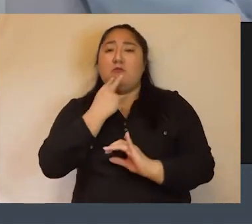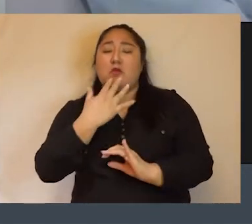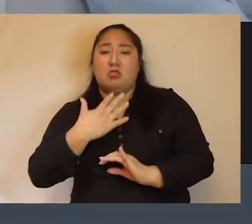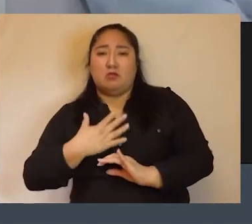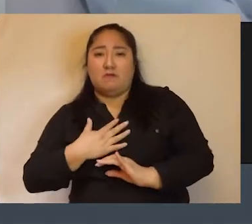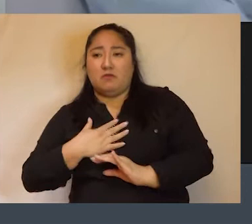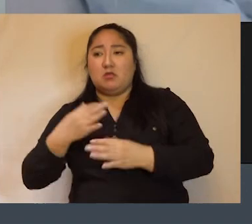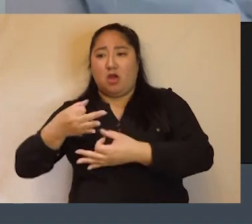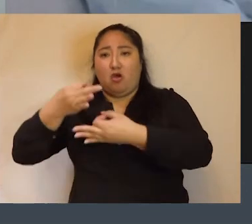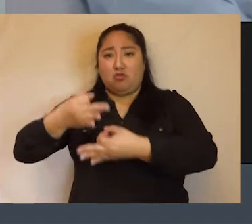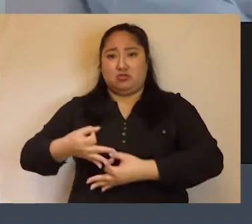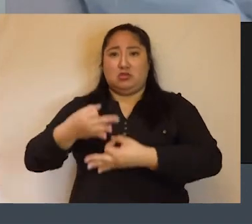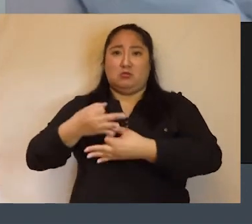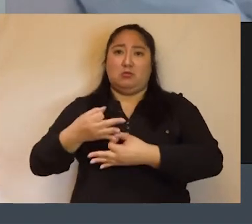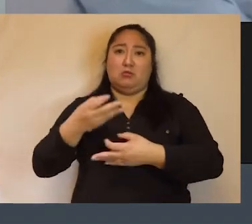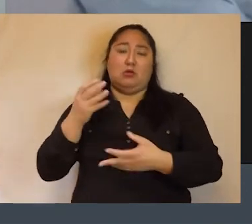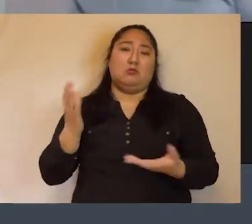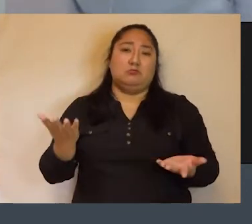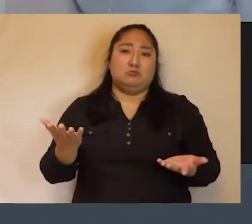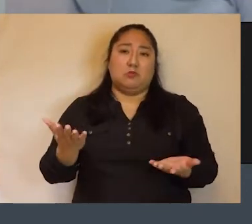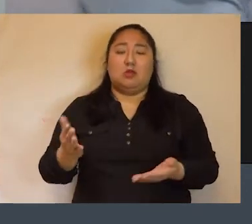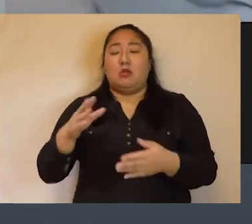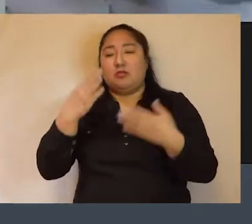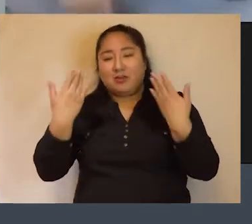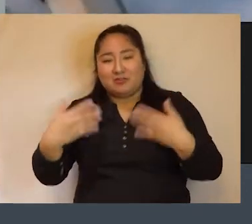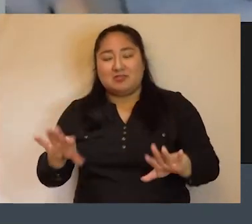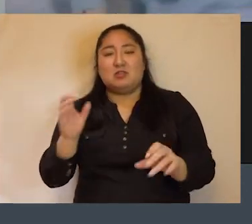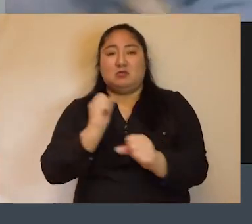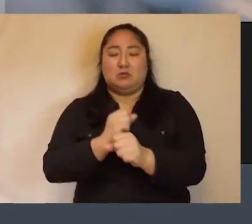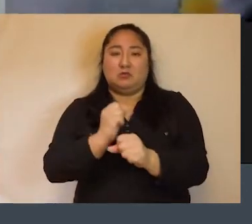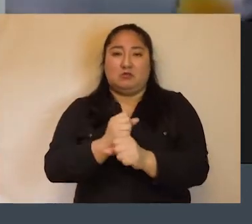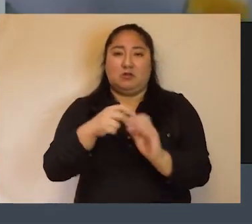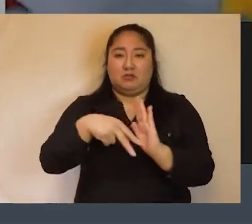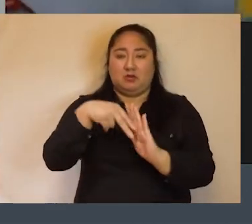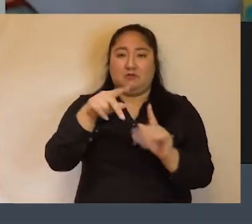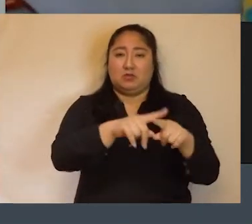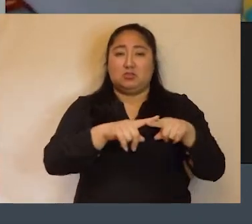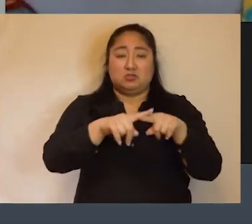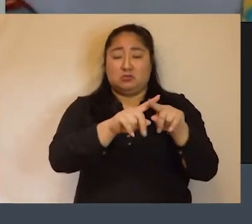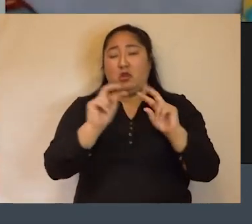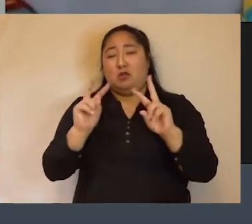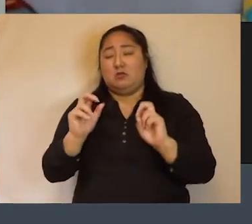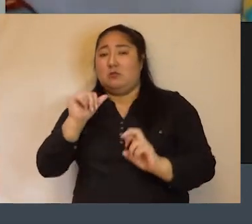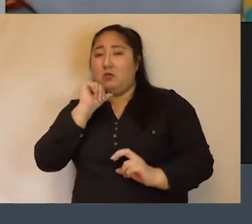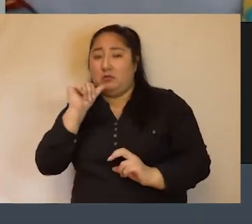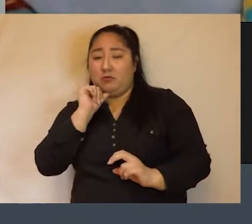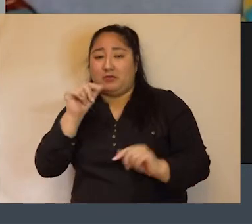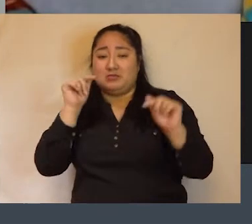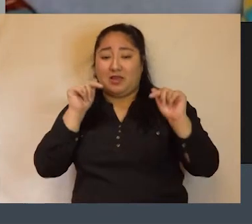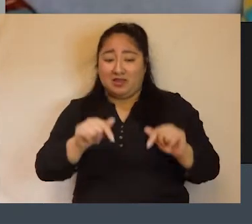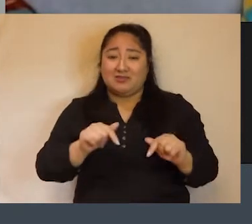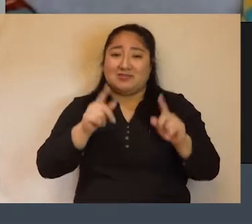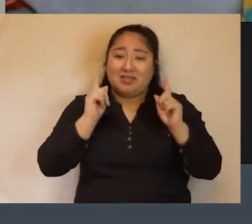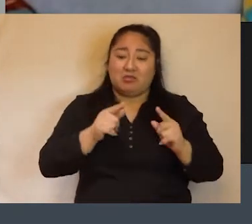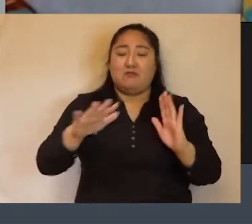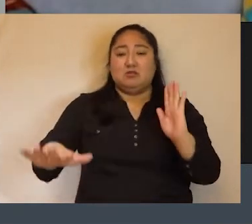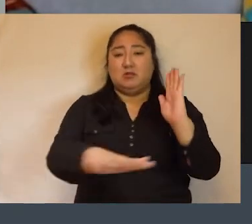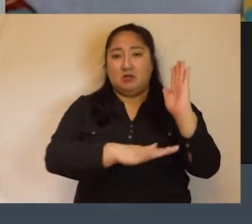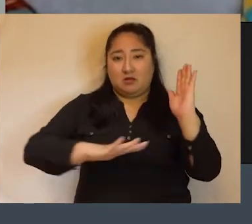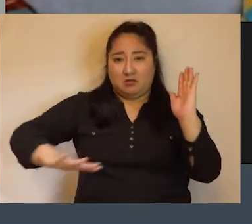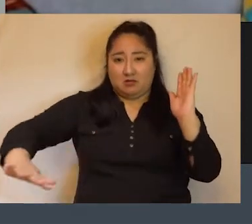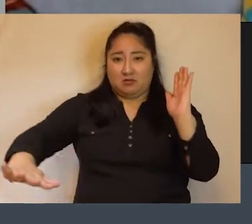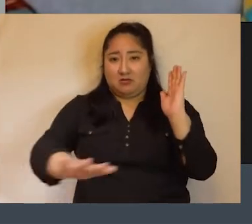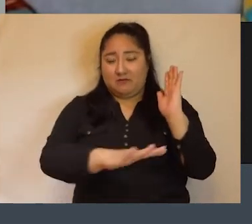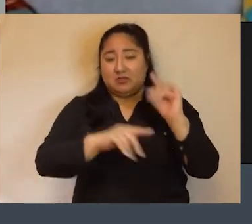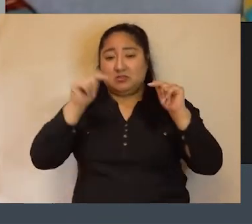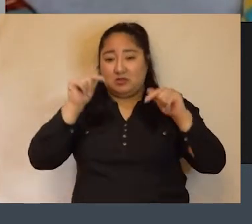un estándar de vida asegurado, por lo menos con los indicadores que estamos trabajando a nivel social, que es la línea de pobreza. Ese debería ser el piso,